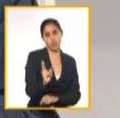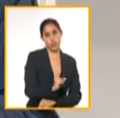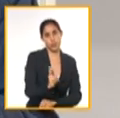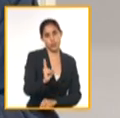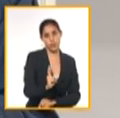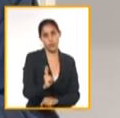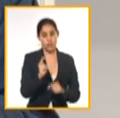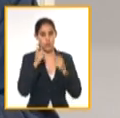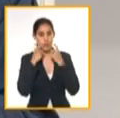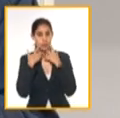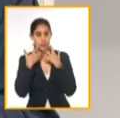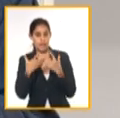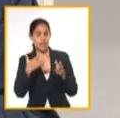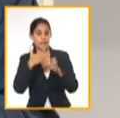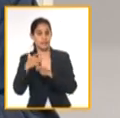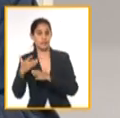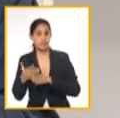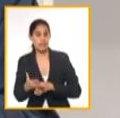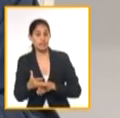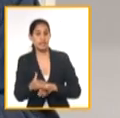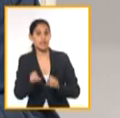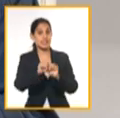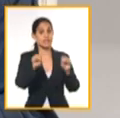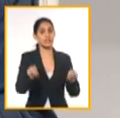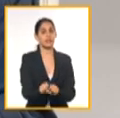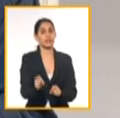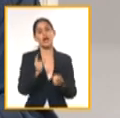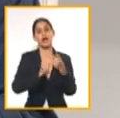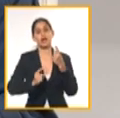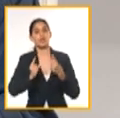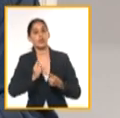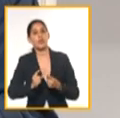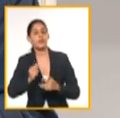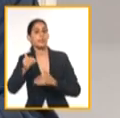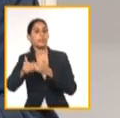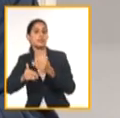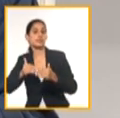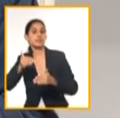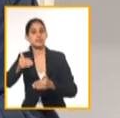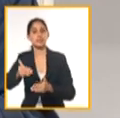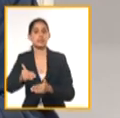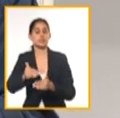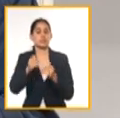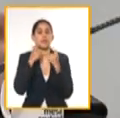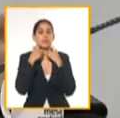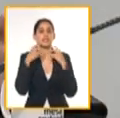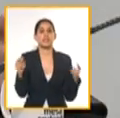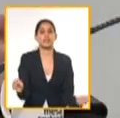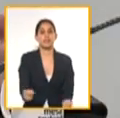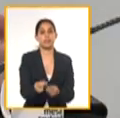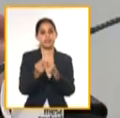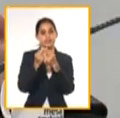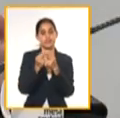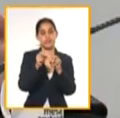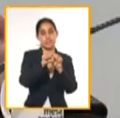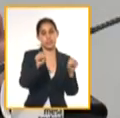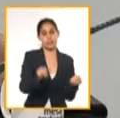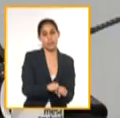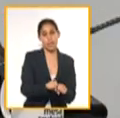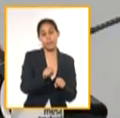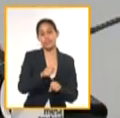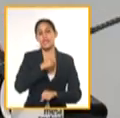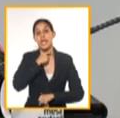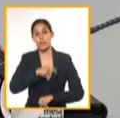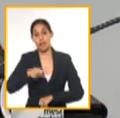tener una base del sistema que facilite la operación confiable y estable del sistema también. Ahora con el horario de